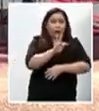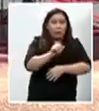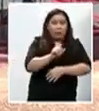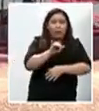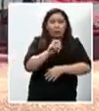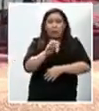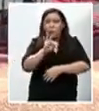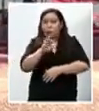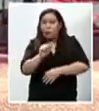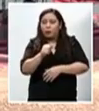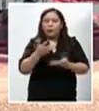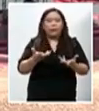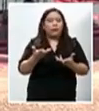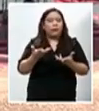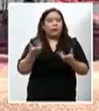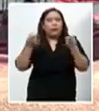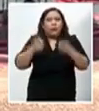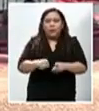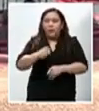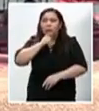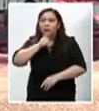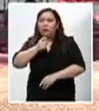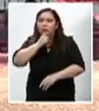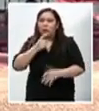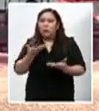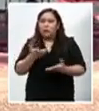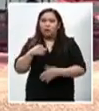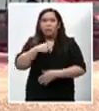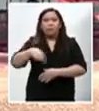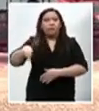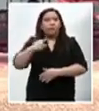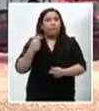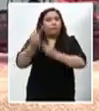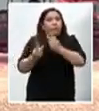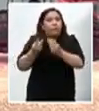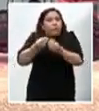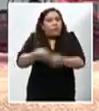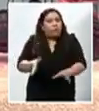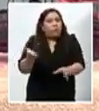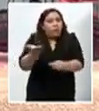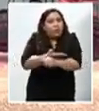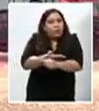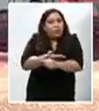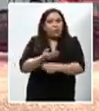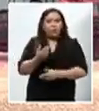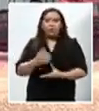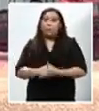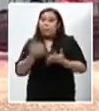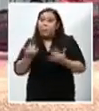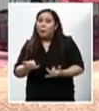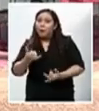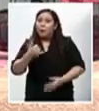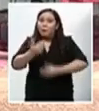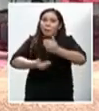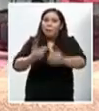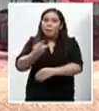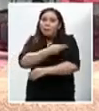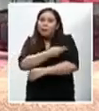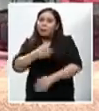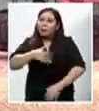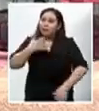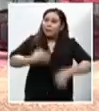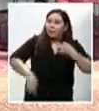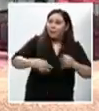desempleo y mucha ansiedad en la industria. Pero ahora, con este proceso de vacunación, hay esperanza, hay alegría, y sé que esto va a tener